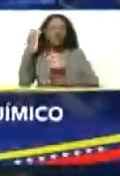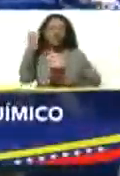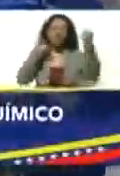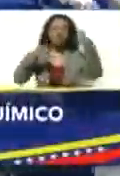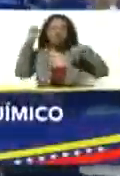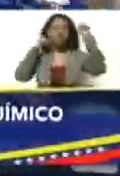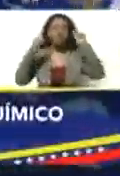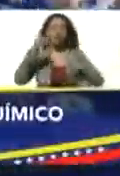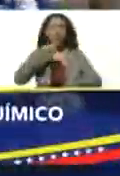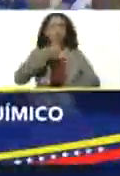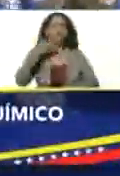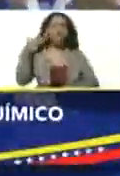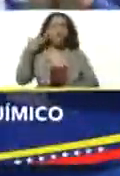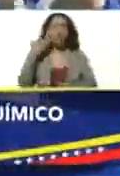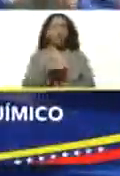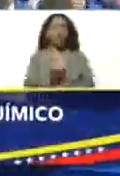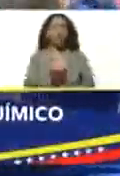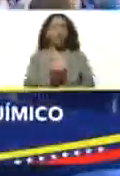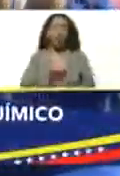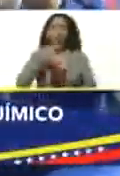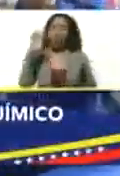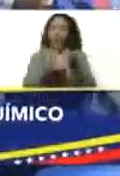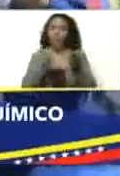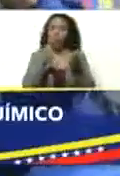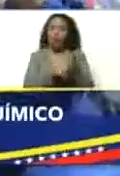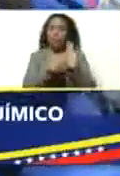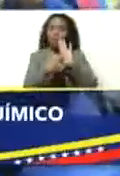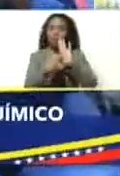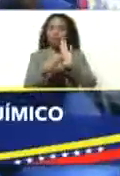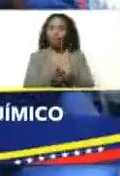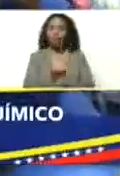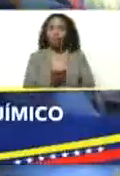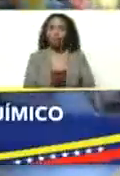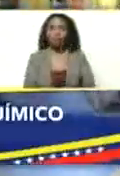con dignidad. Es la verdad.